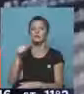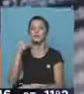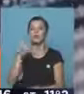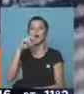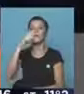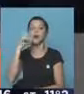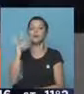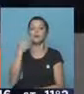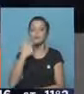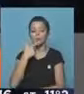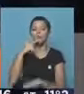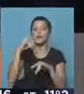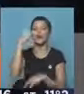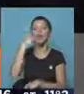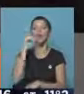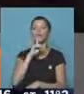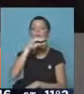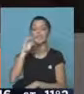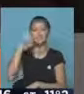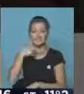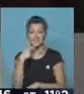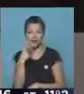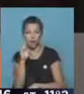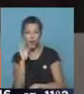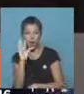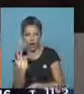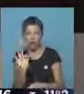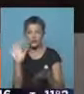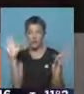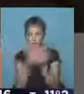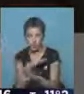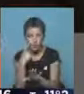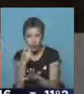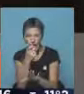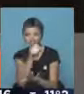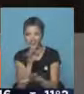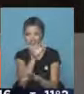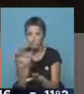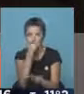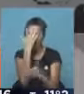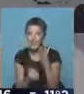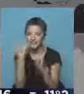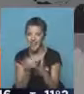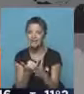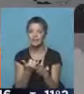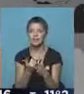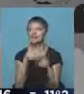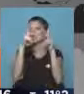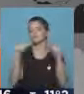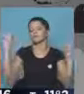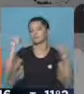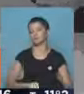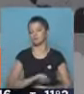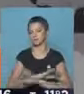británico quien a través de la compra de un dominio oculto encontró sorpresivamente una falla en el código malicioso, logrando terminar con su